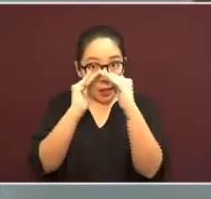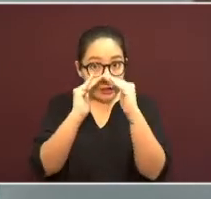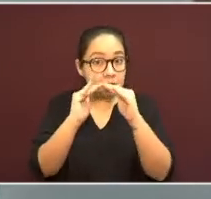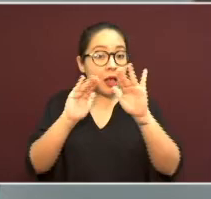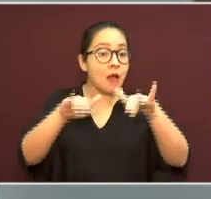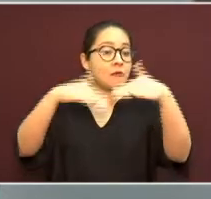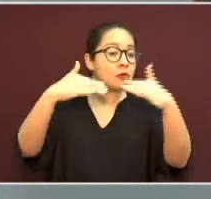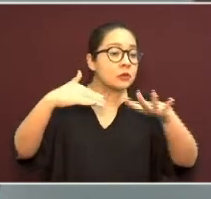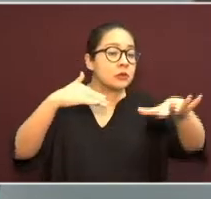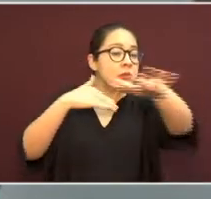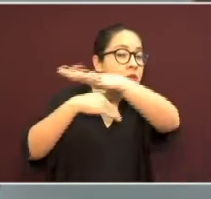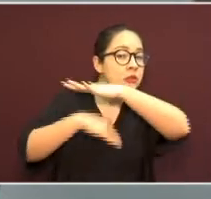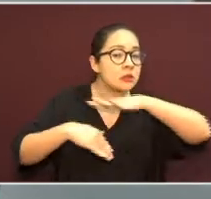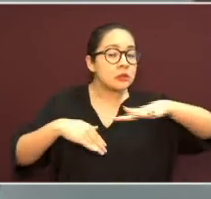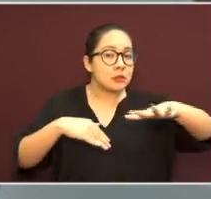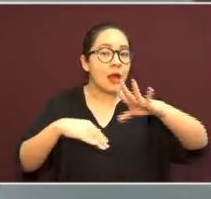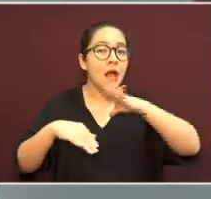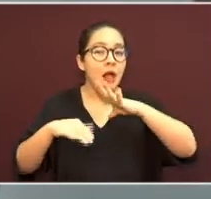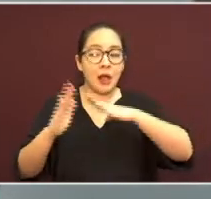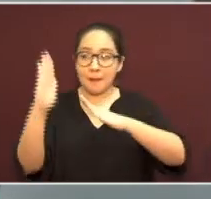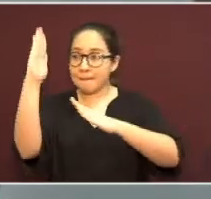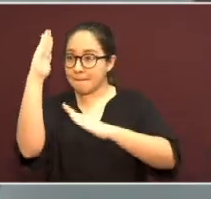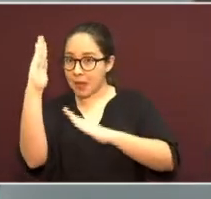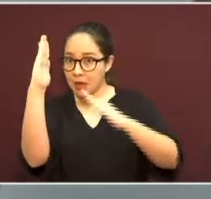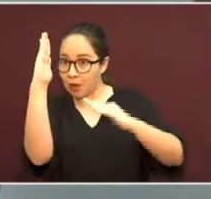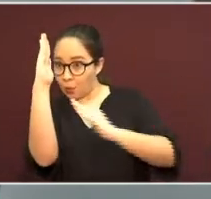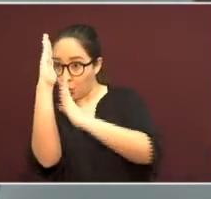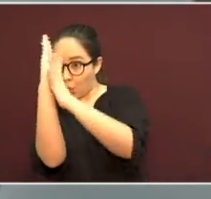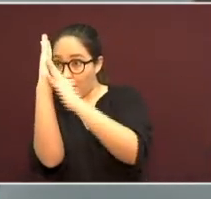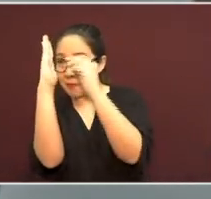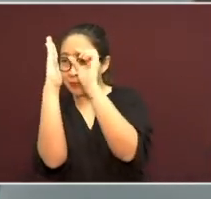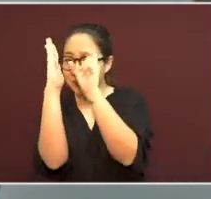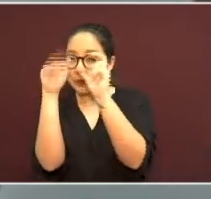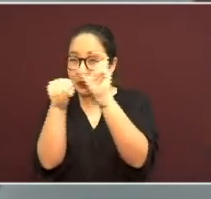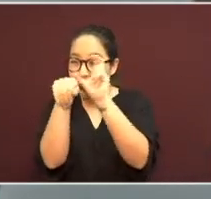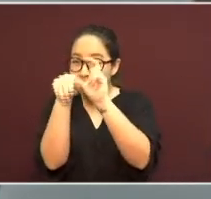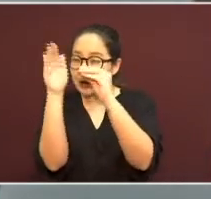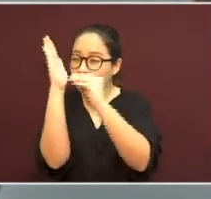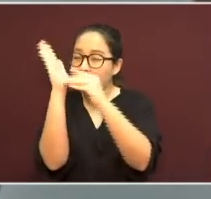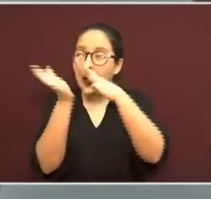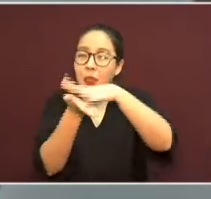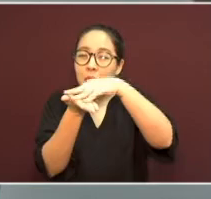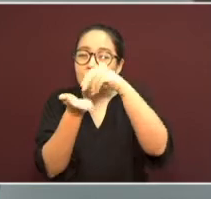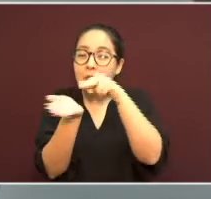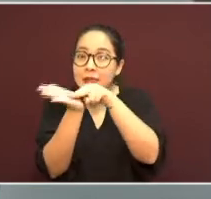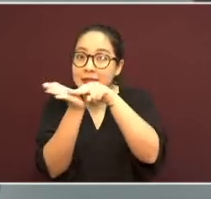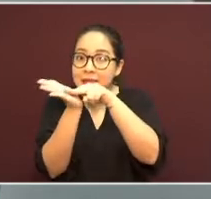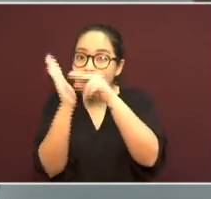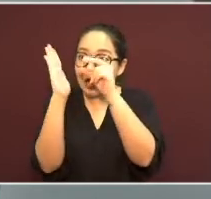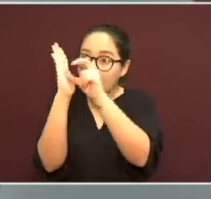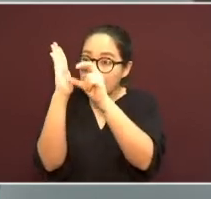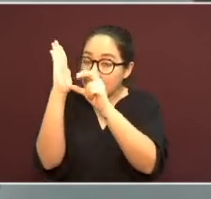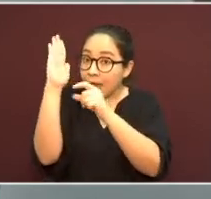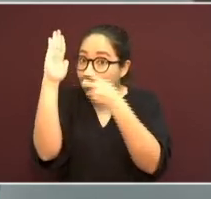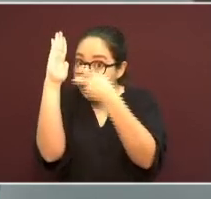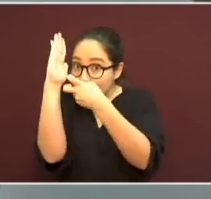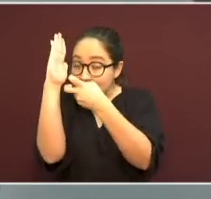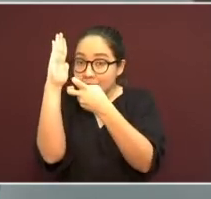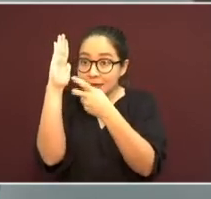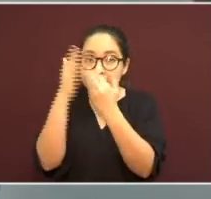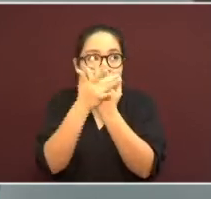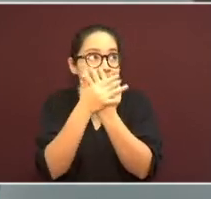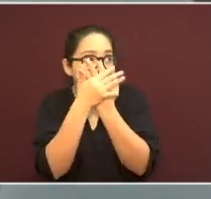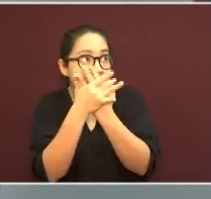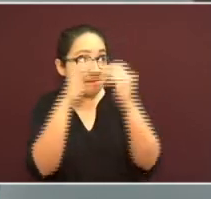en los recipientes en las paredes están los huevecillos parecen tierrita negra pero no son mosquitos que están